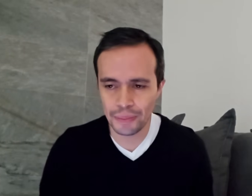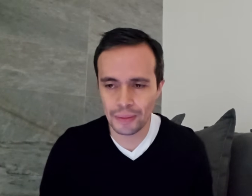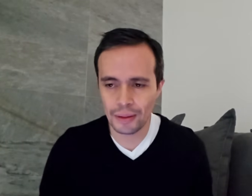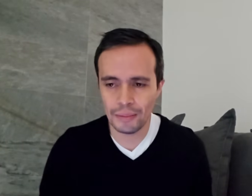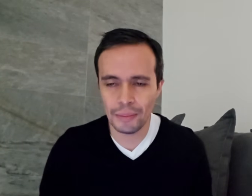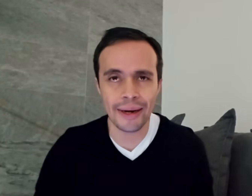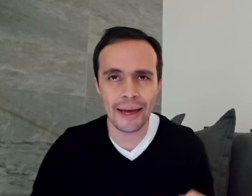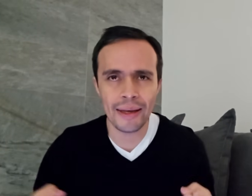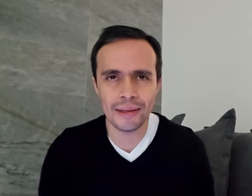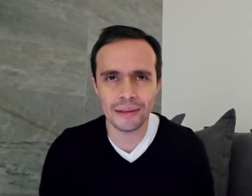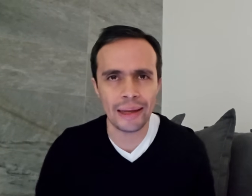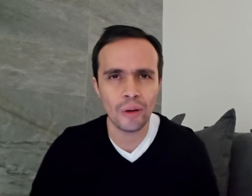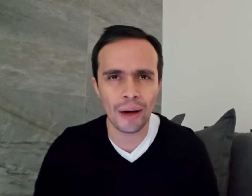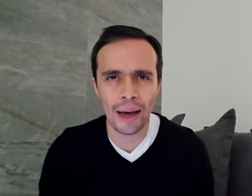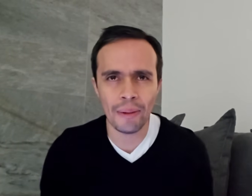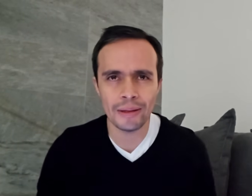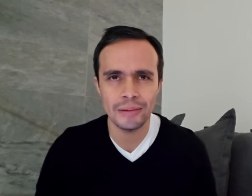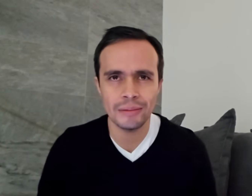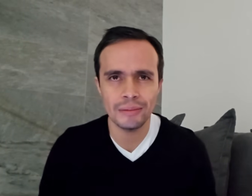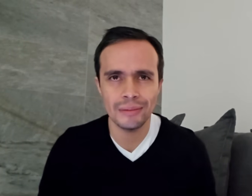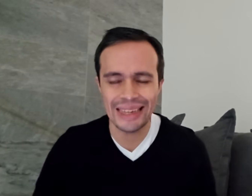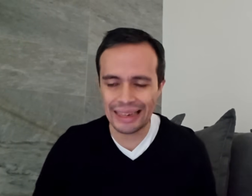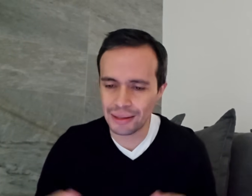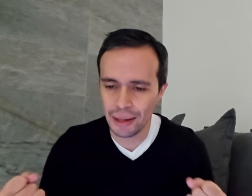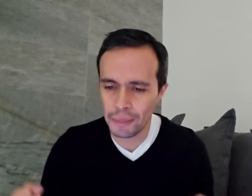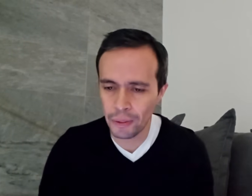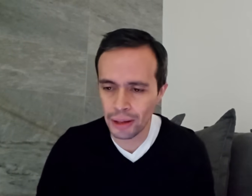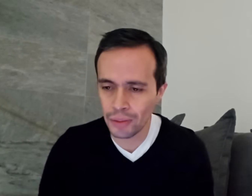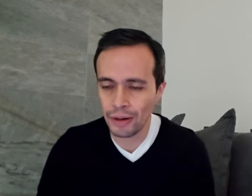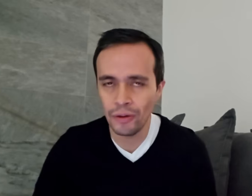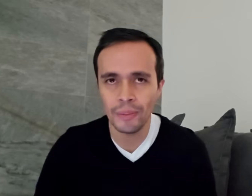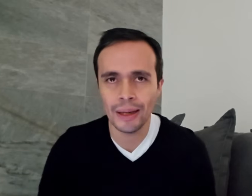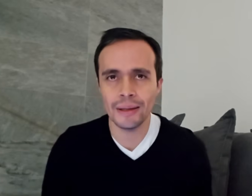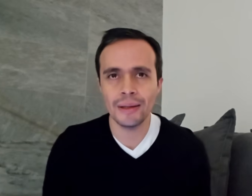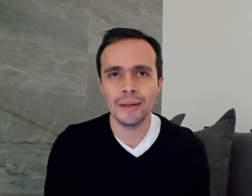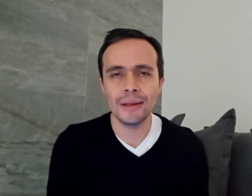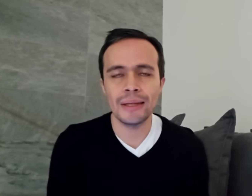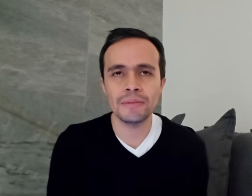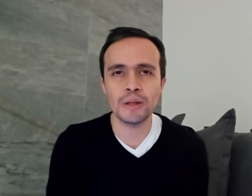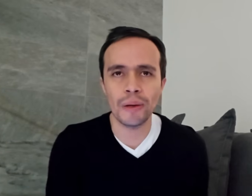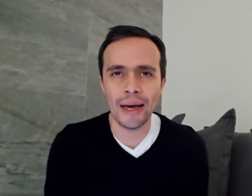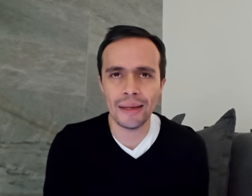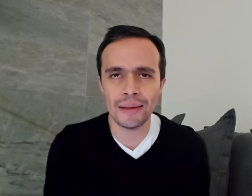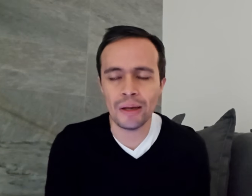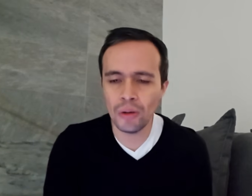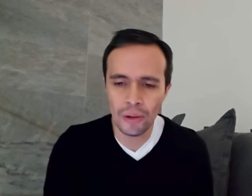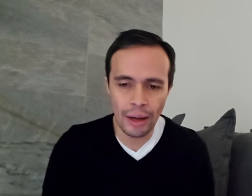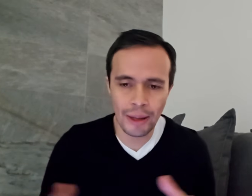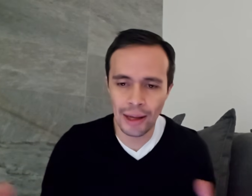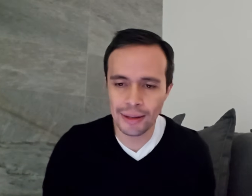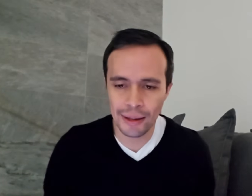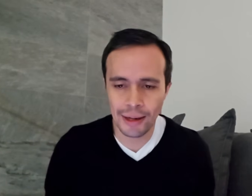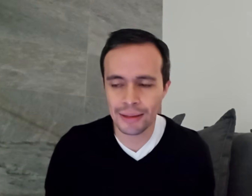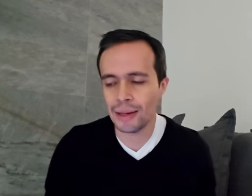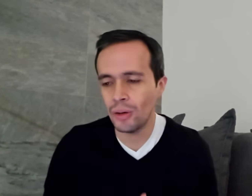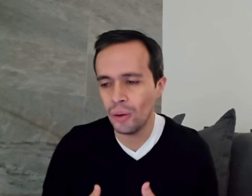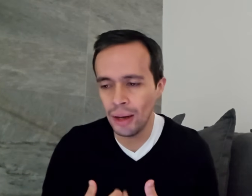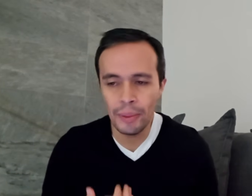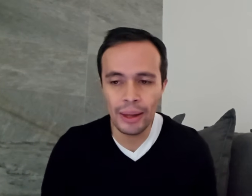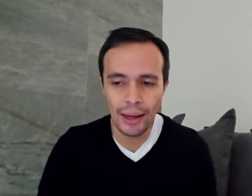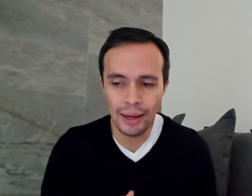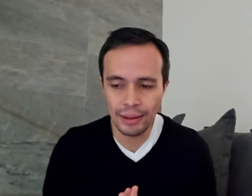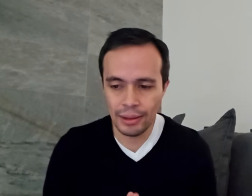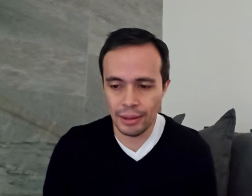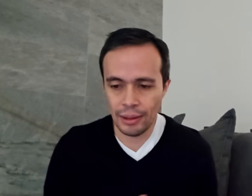eran virreyes intocables. Se ejercía el poder de una forma desmesurada y no había alternancia,